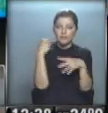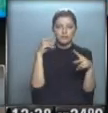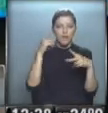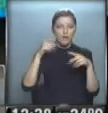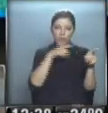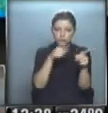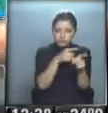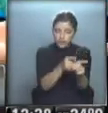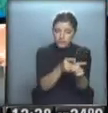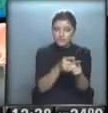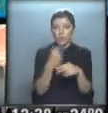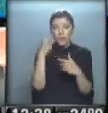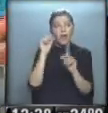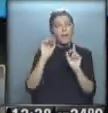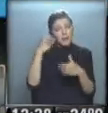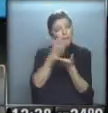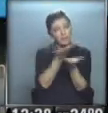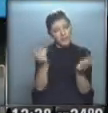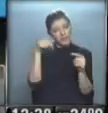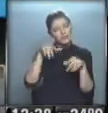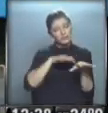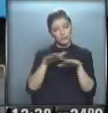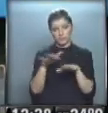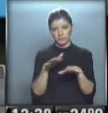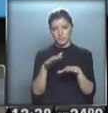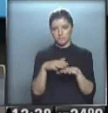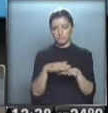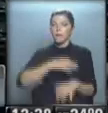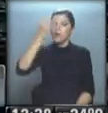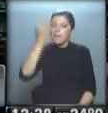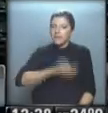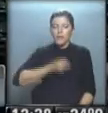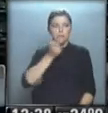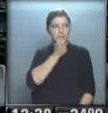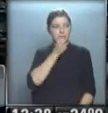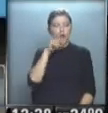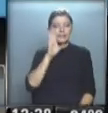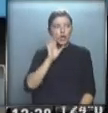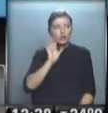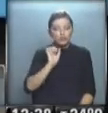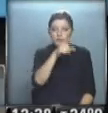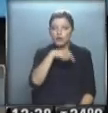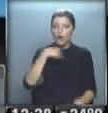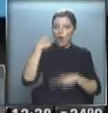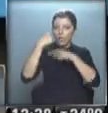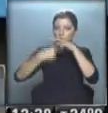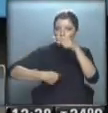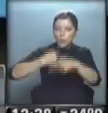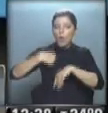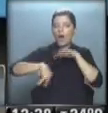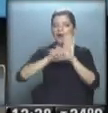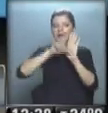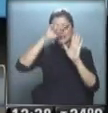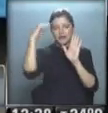dónde. Ahora, qué increíble cómo se viola, cómo Estados Unidos sigue teniendo la capacidad para violar la legalidad